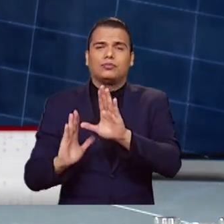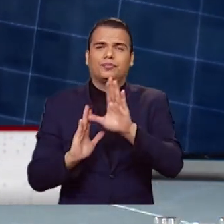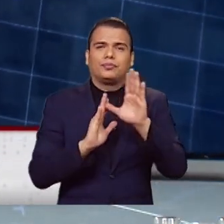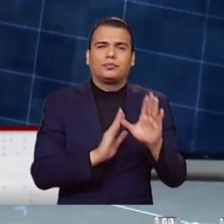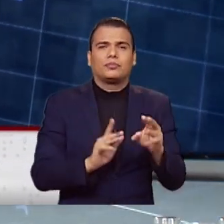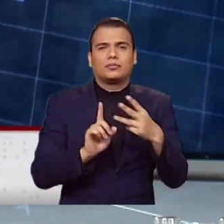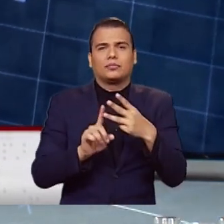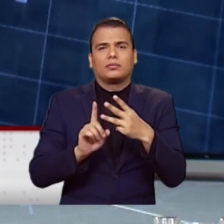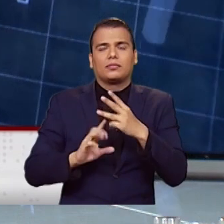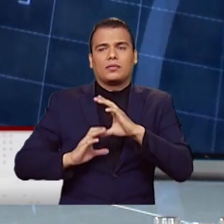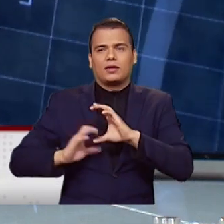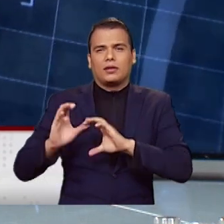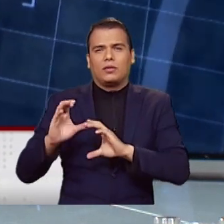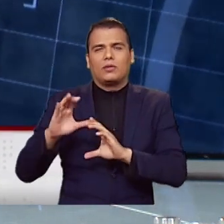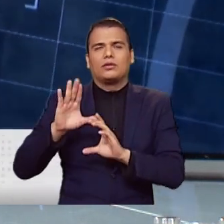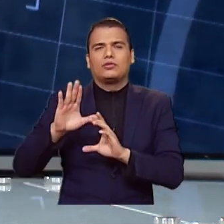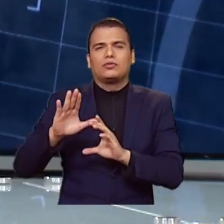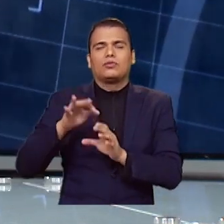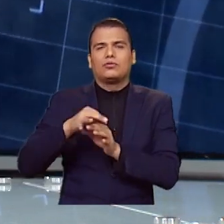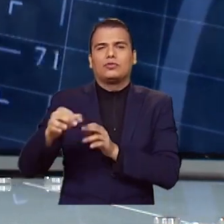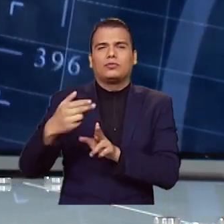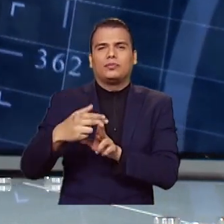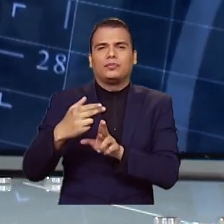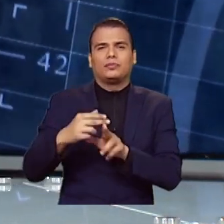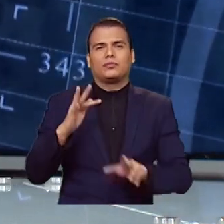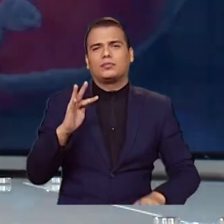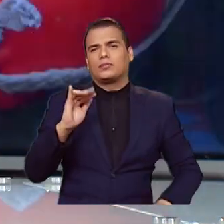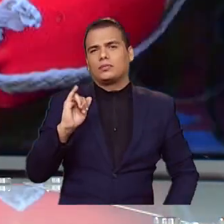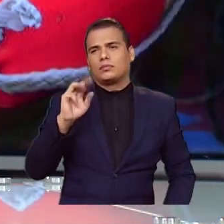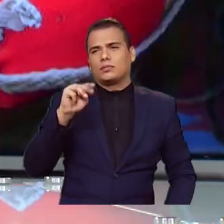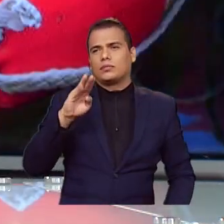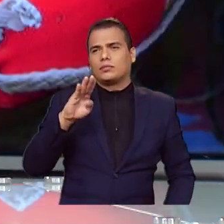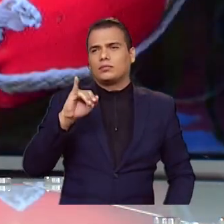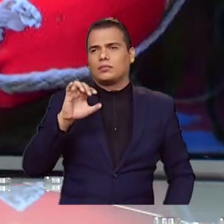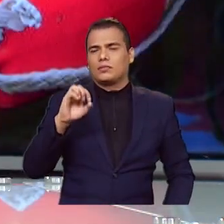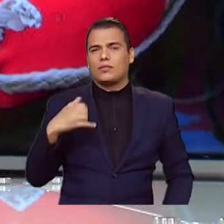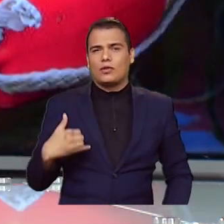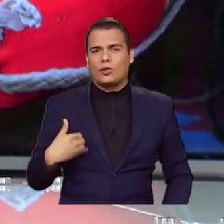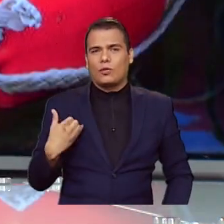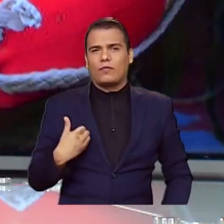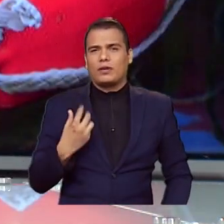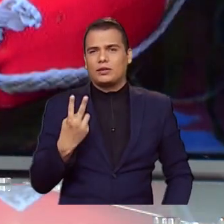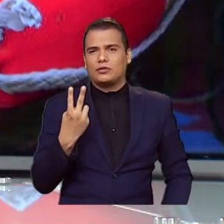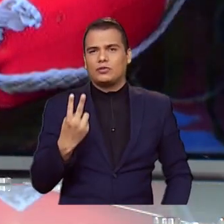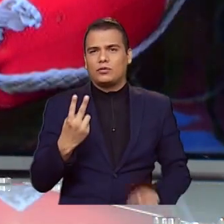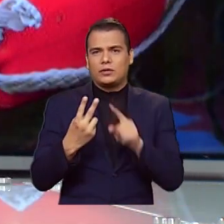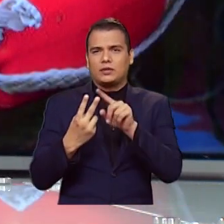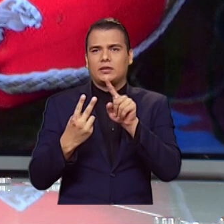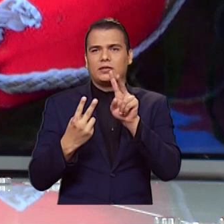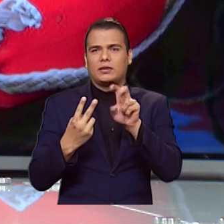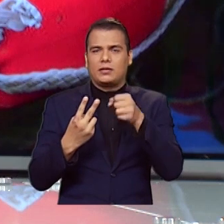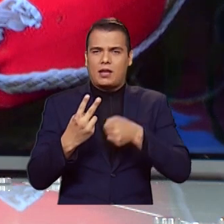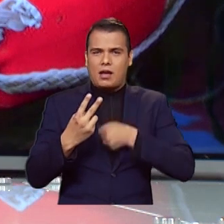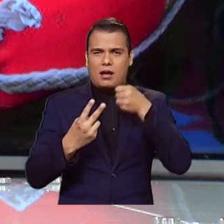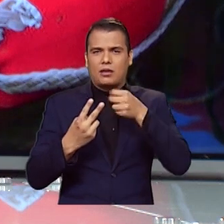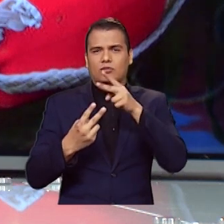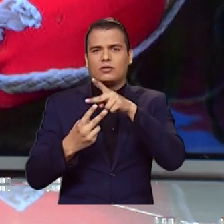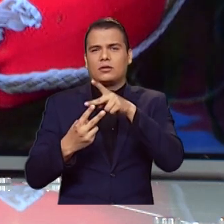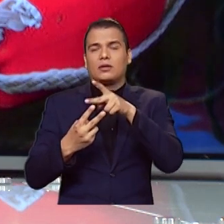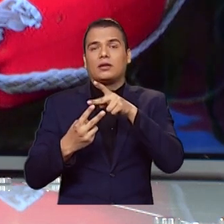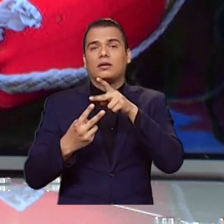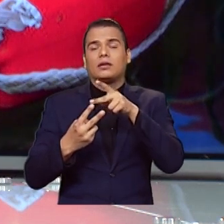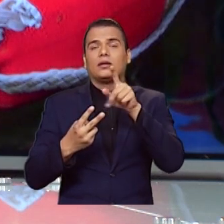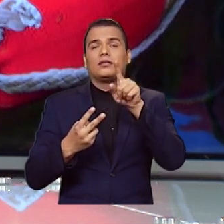de 17 y 19 años de edad fallecieron ahogados en un charco en la vereda La Martica cuando desobedecían la orden de cuarentena.